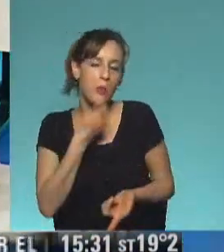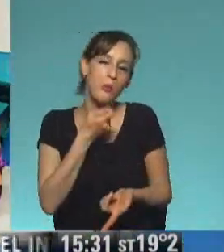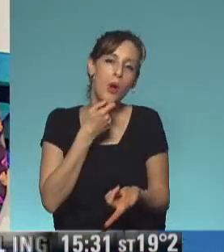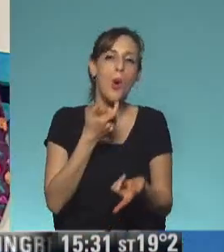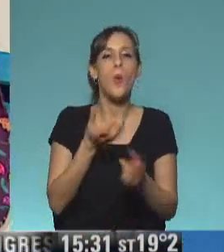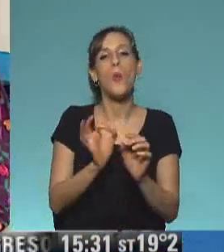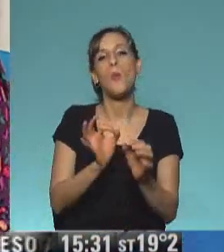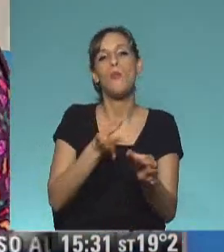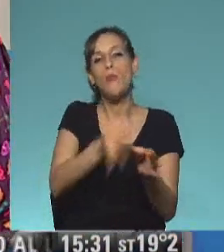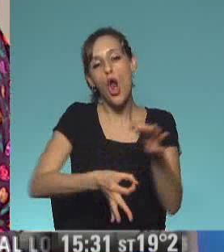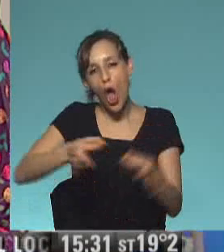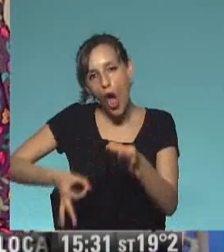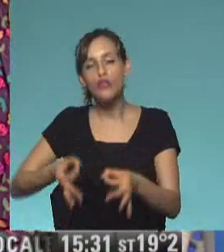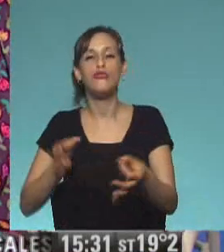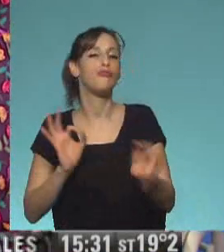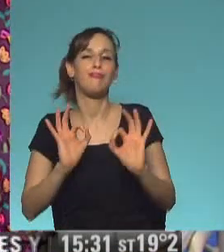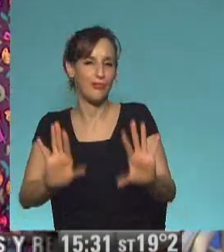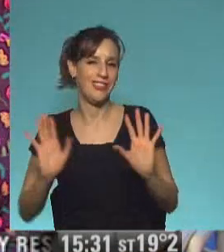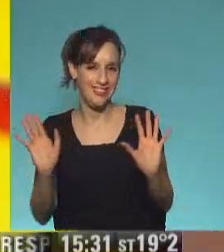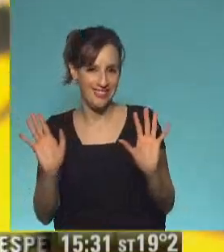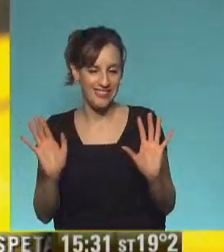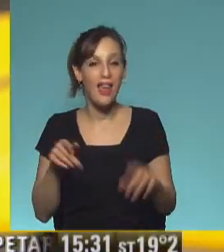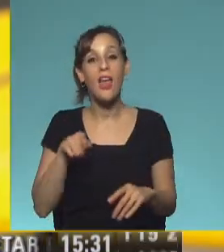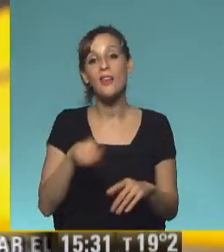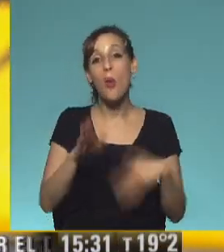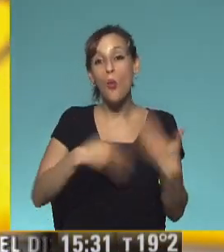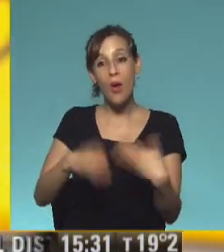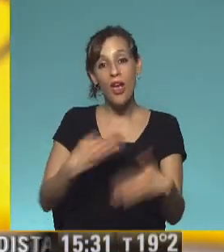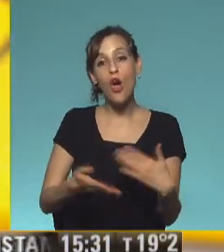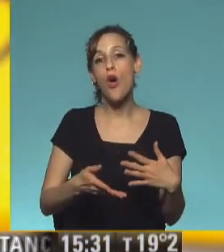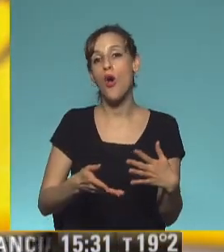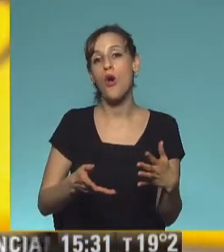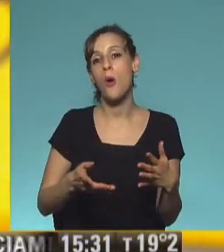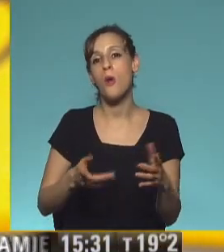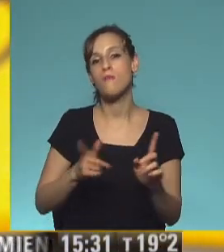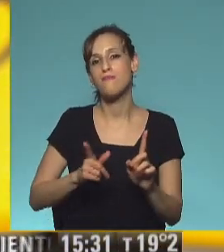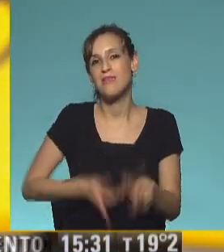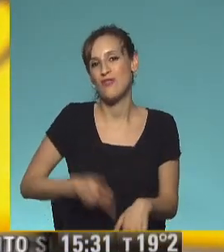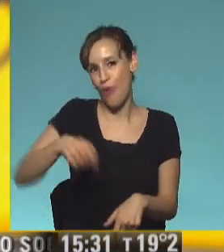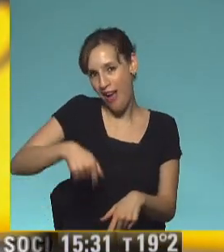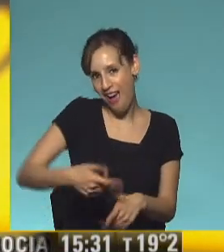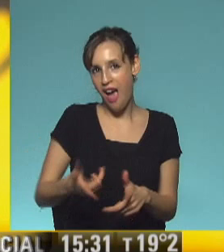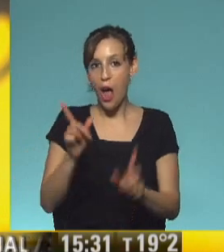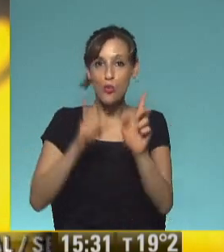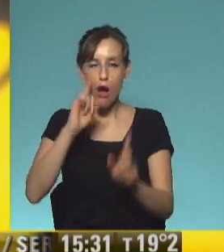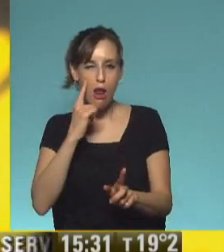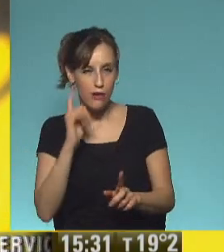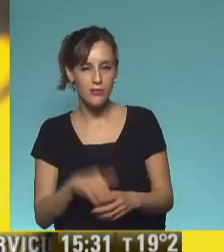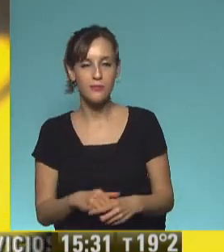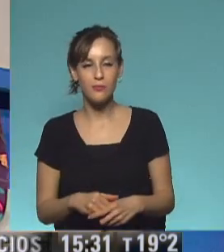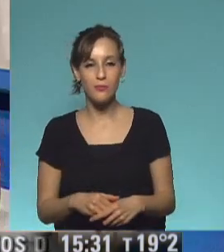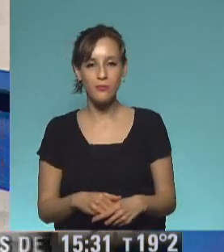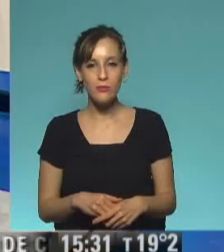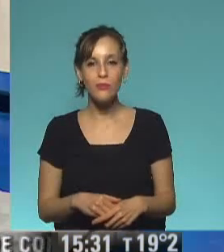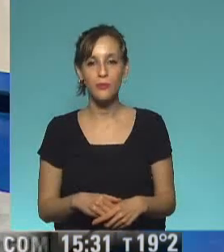bolitas. Con bolitas, ¿sí? Con o fichitas. Sea, que este es un juego más parecido a los que, a los que jugamos, a jugamos nosotros, algunos de nosotros. Ahí está, le pegué ese. Este te llevas. Que